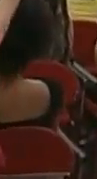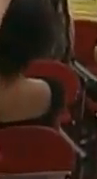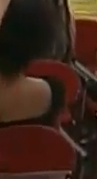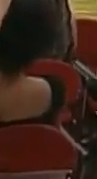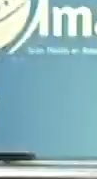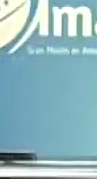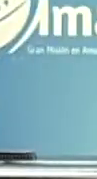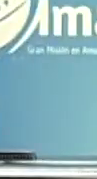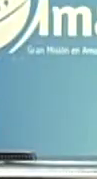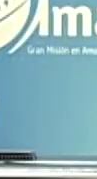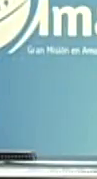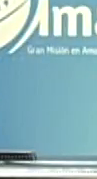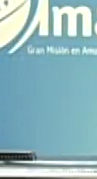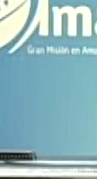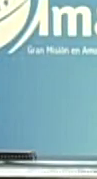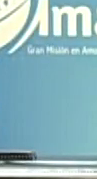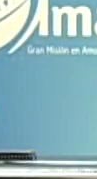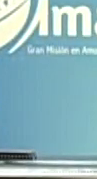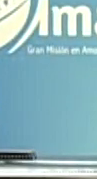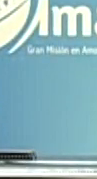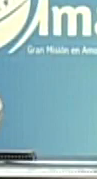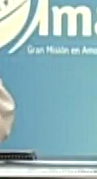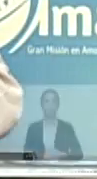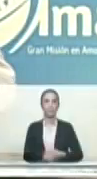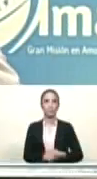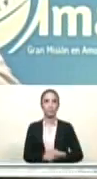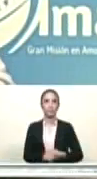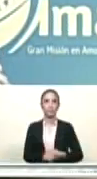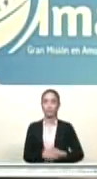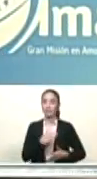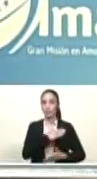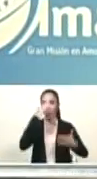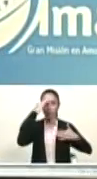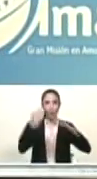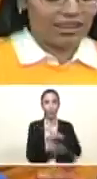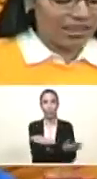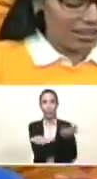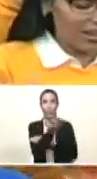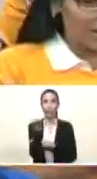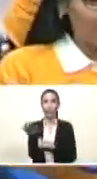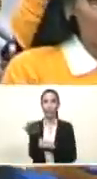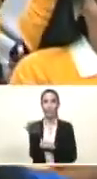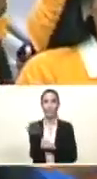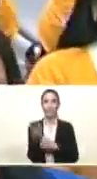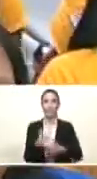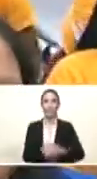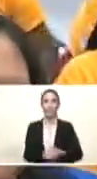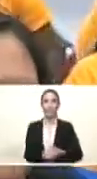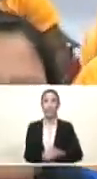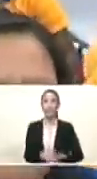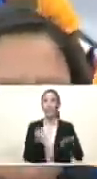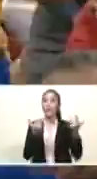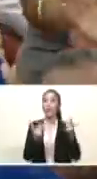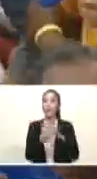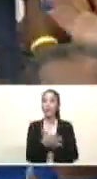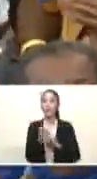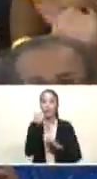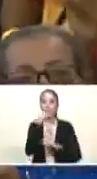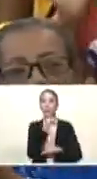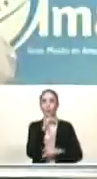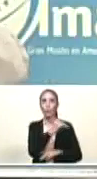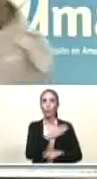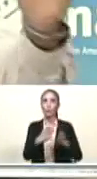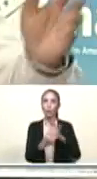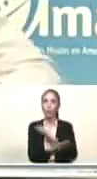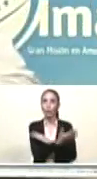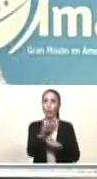toda Venezuela. Estamos en cadena de radio y televisión para democratizar la